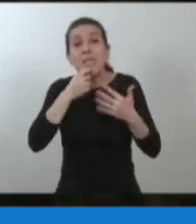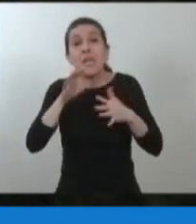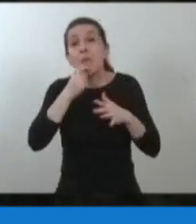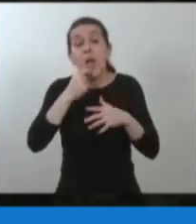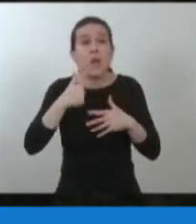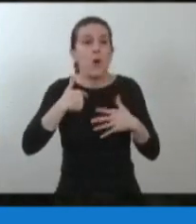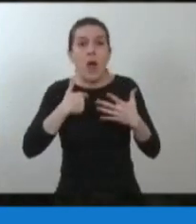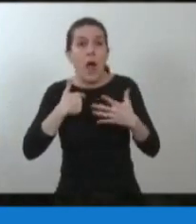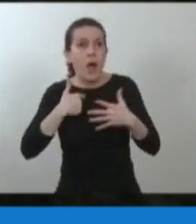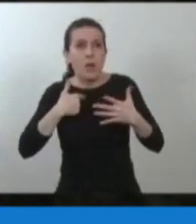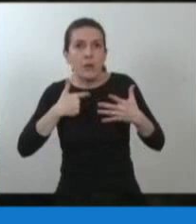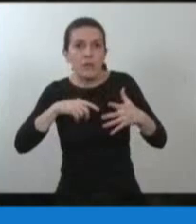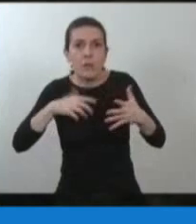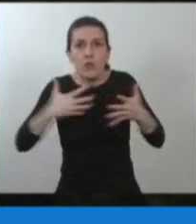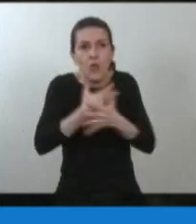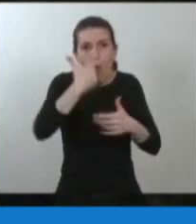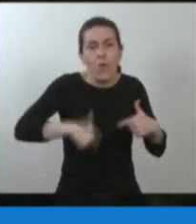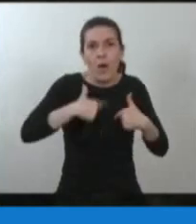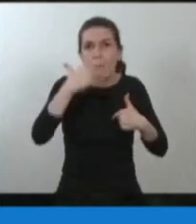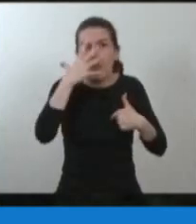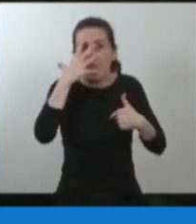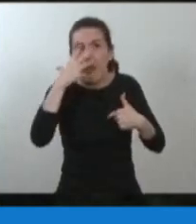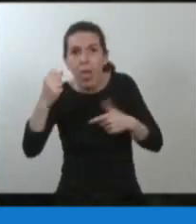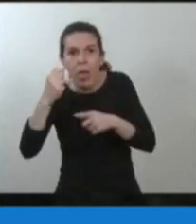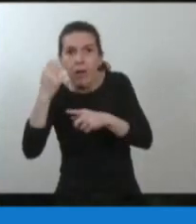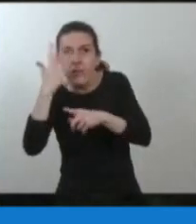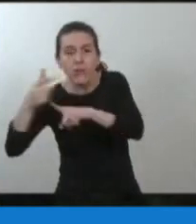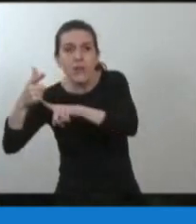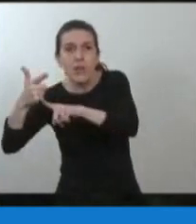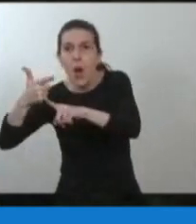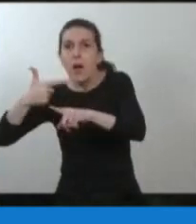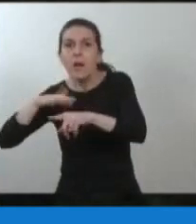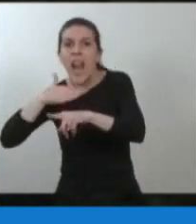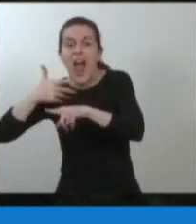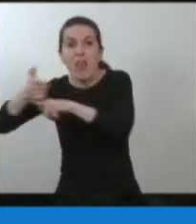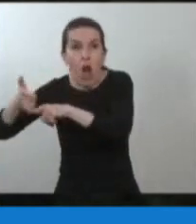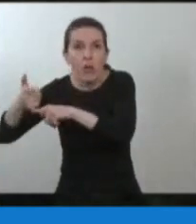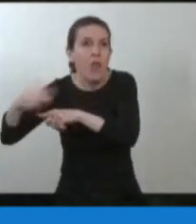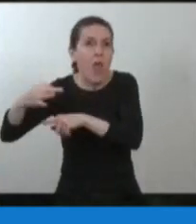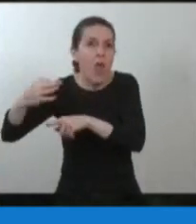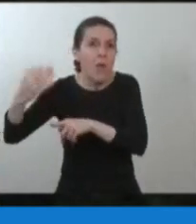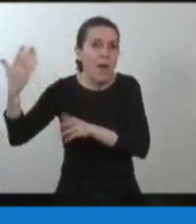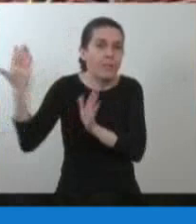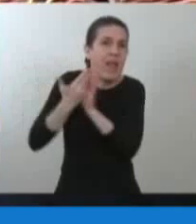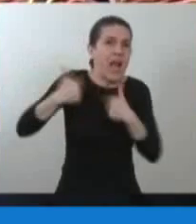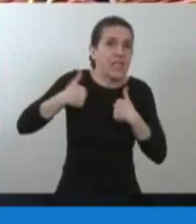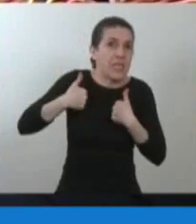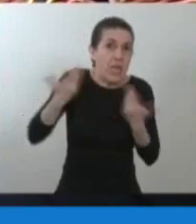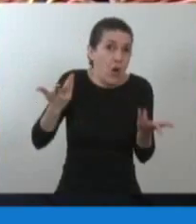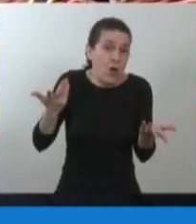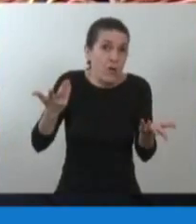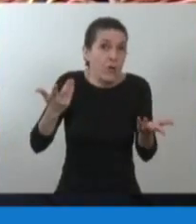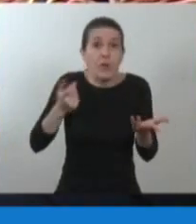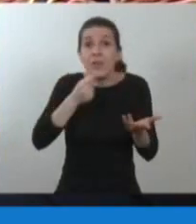delinque el estado de derecho dice que hay que aplicar la justicia y hay que hacerle